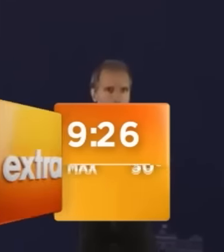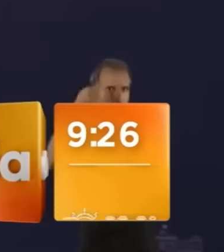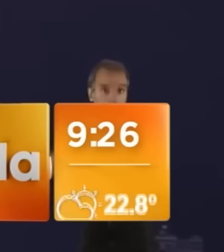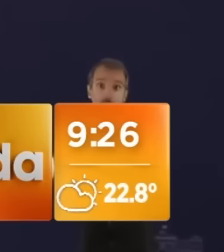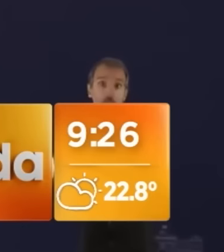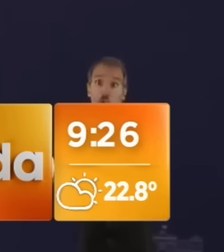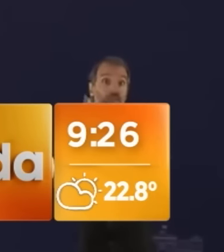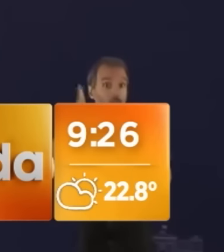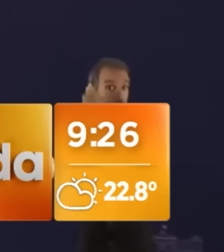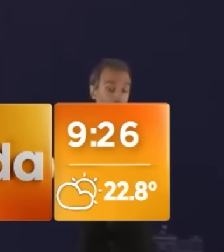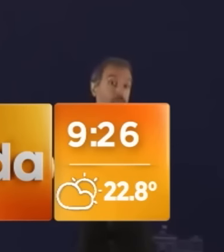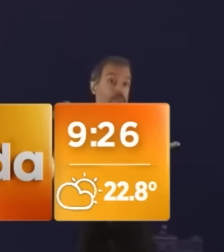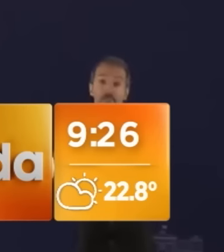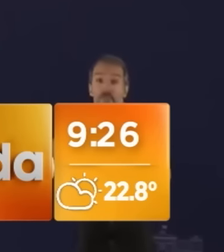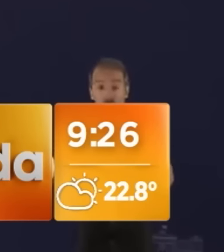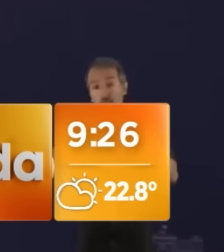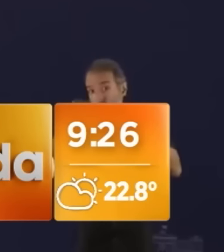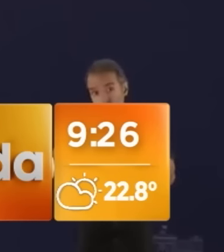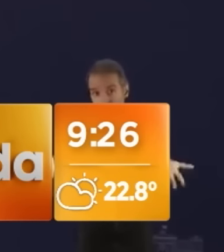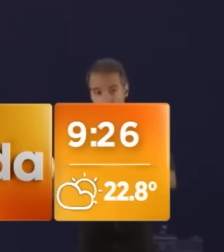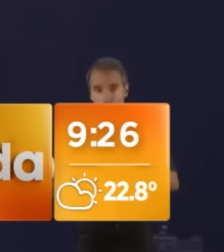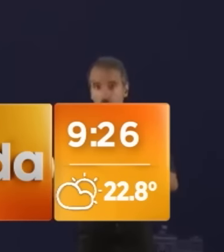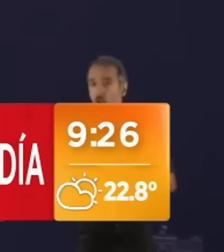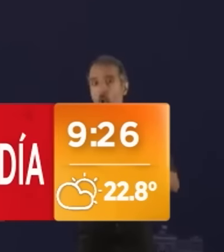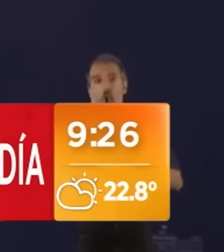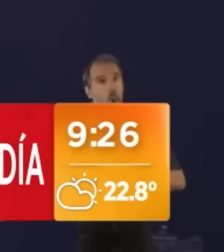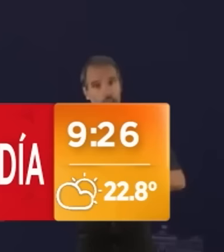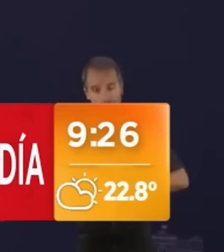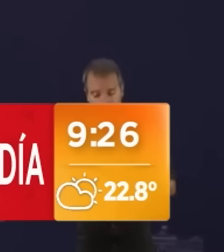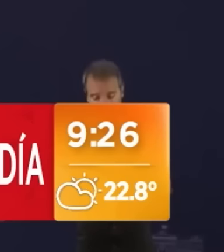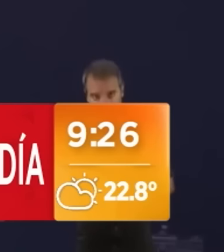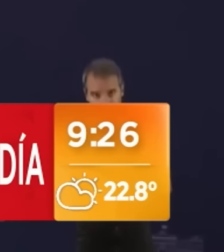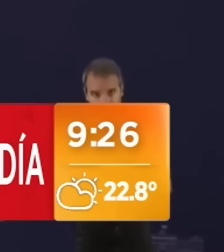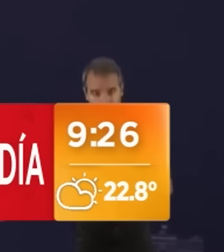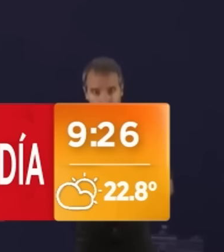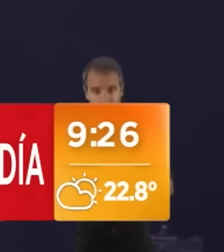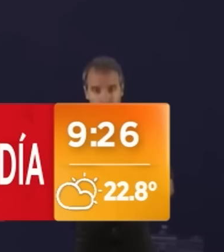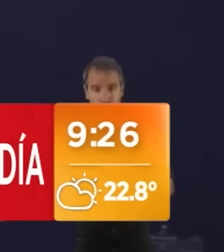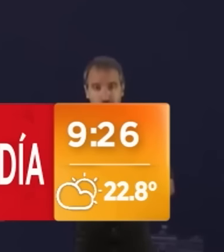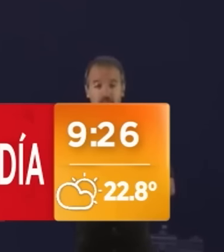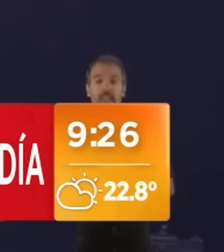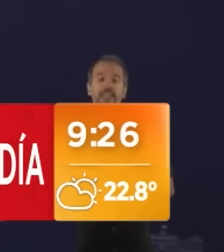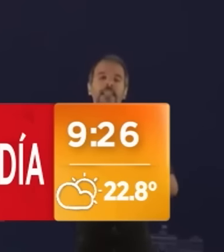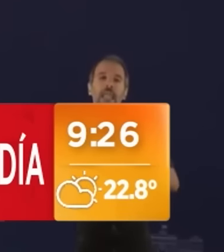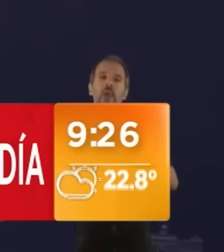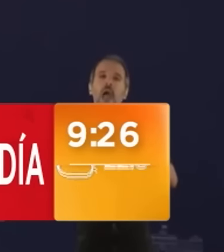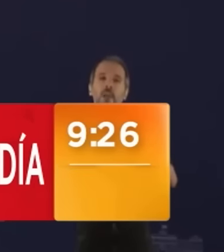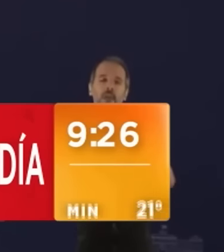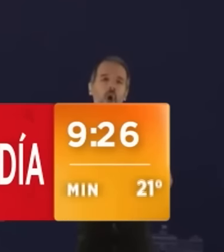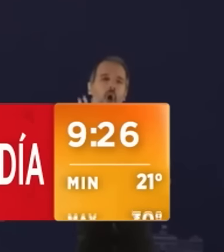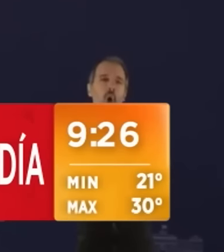quien no trabaja es razonable que no cobre. Seguimos esperando, por supuesto,